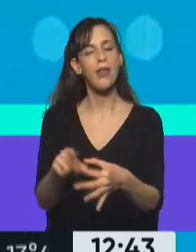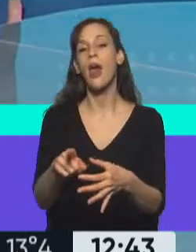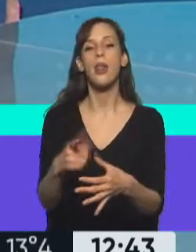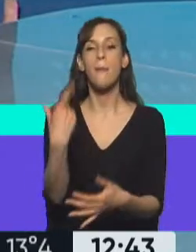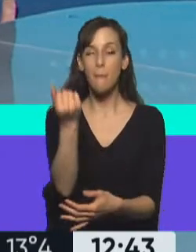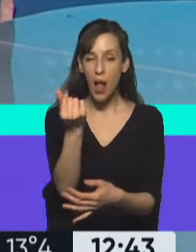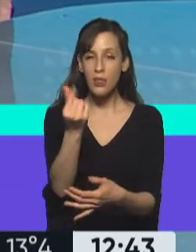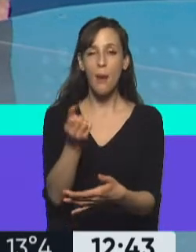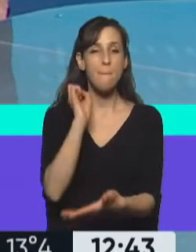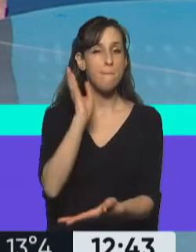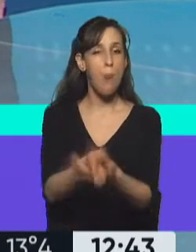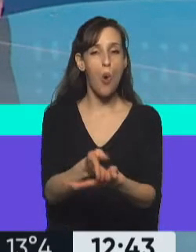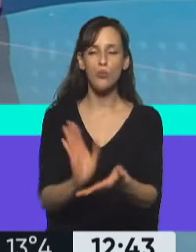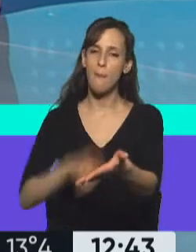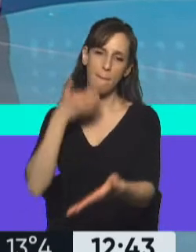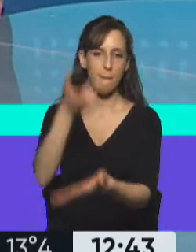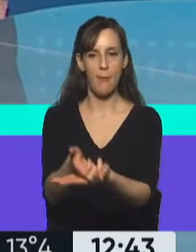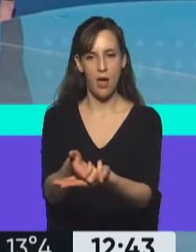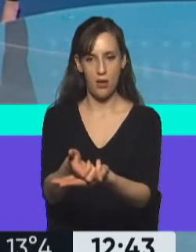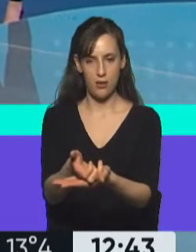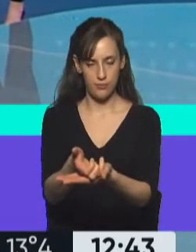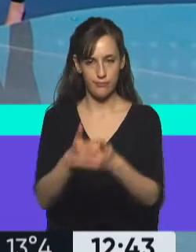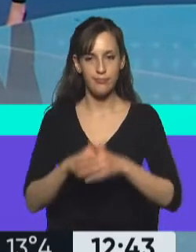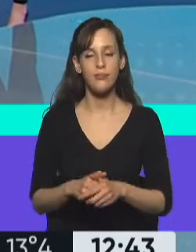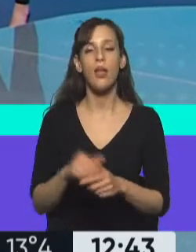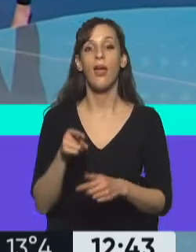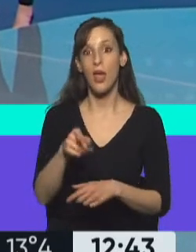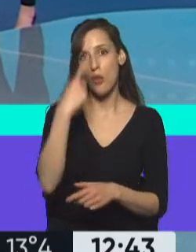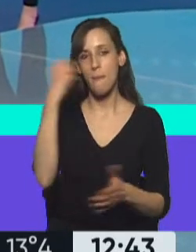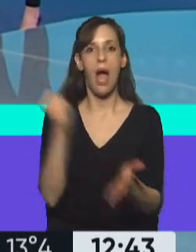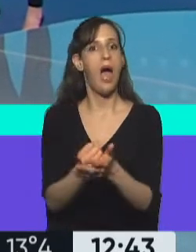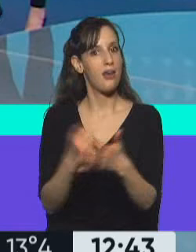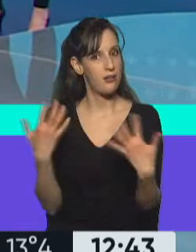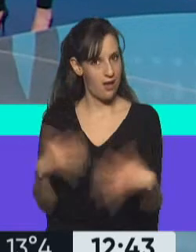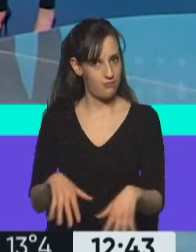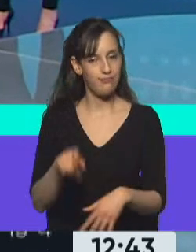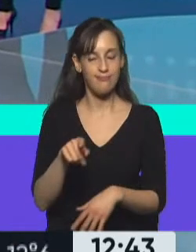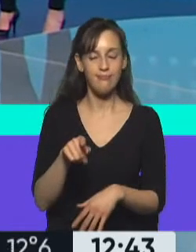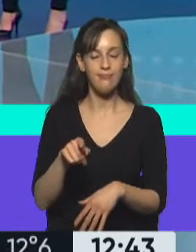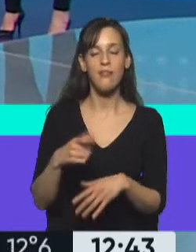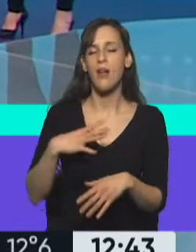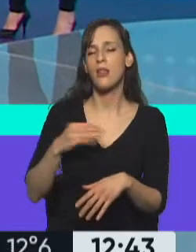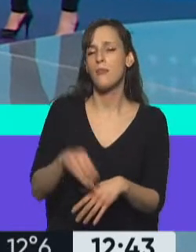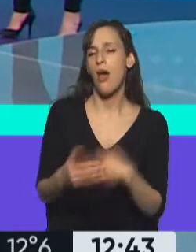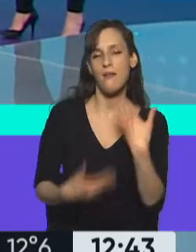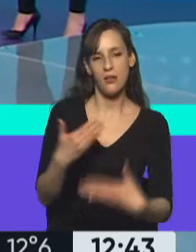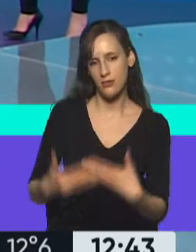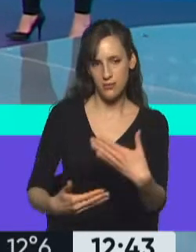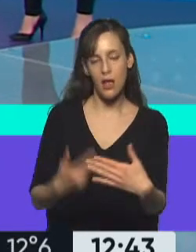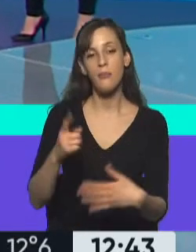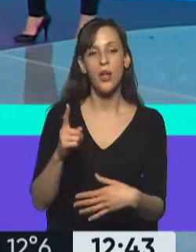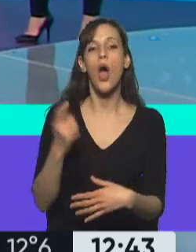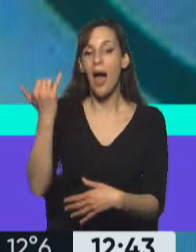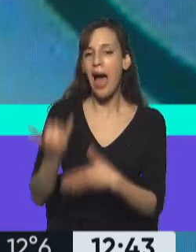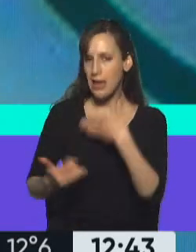fueron sancionadas con una multa. Pero bueno, obviamente queda mucho por avanzar. Lo cierto es que definitivamente hubo avances,